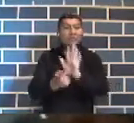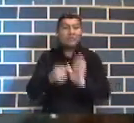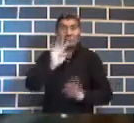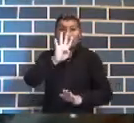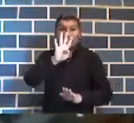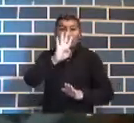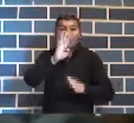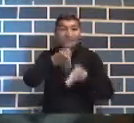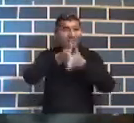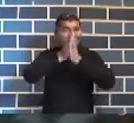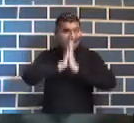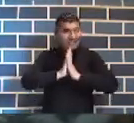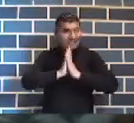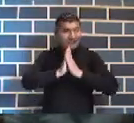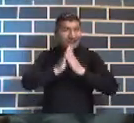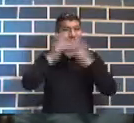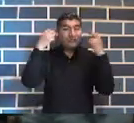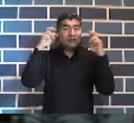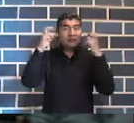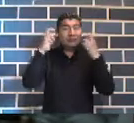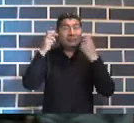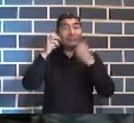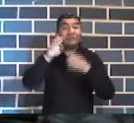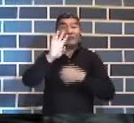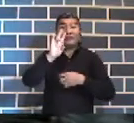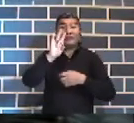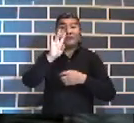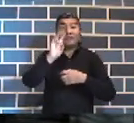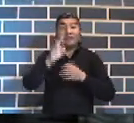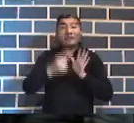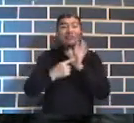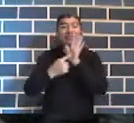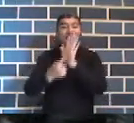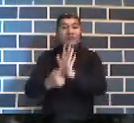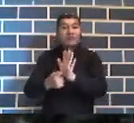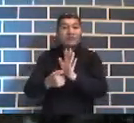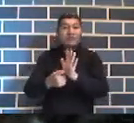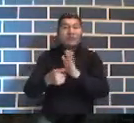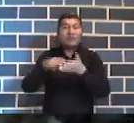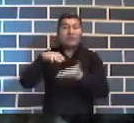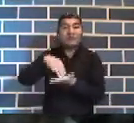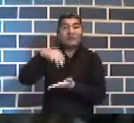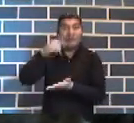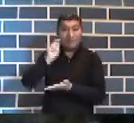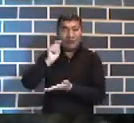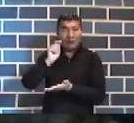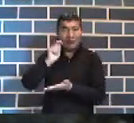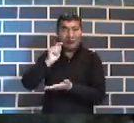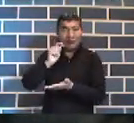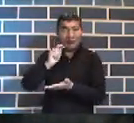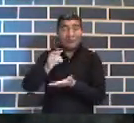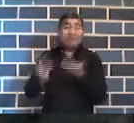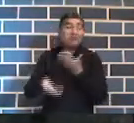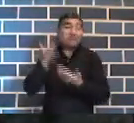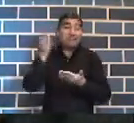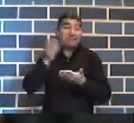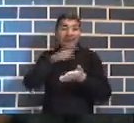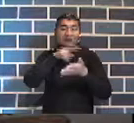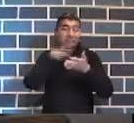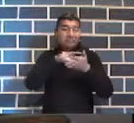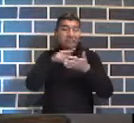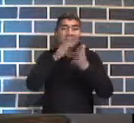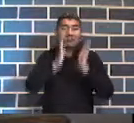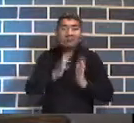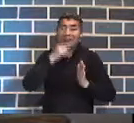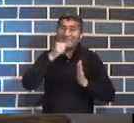peticiones respecto a las siete que presenta el evangelista mateo fácilmente dice los estudiosos que